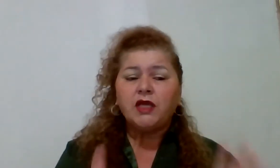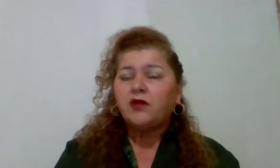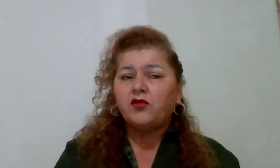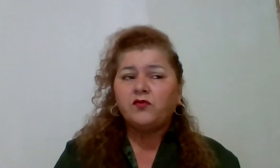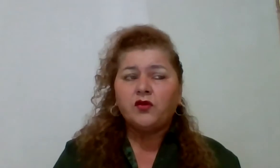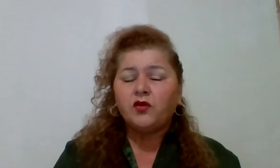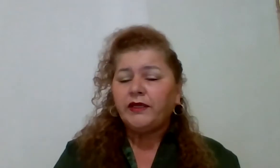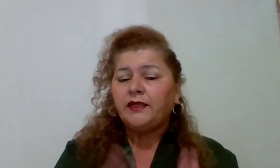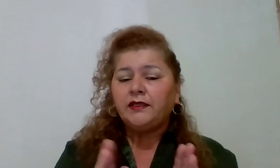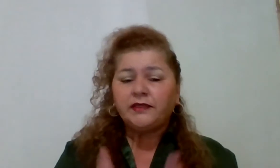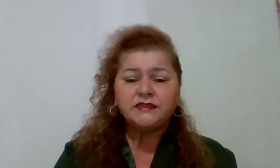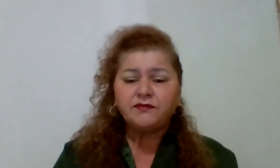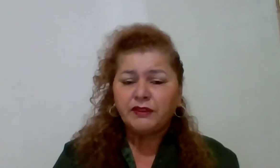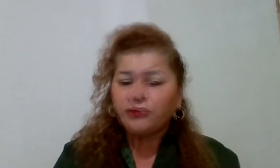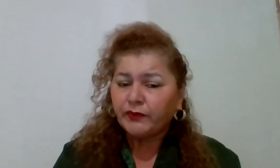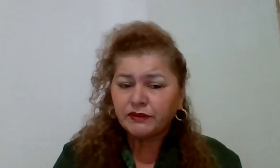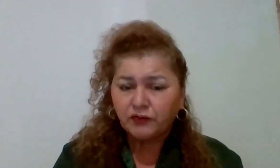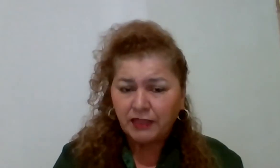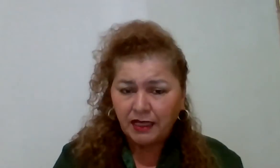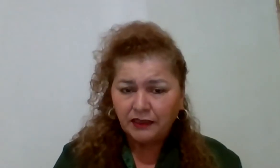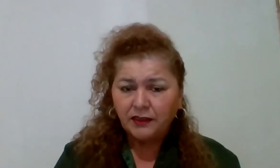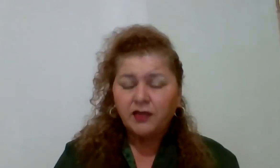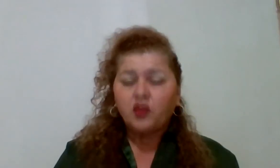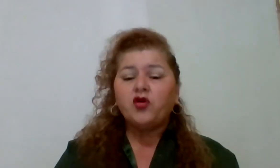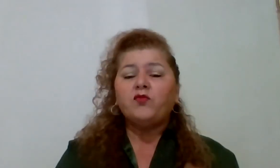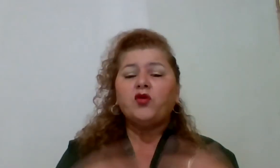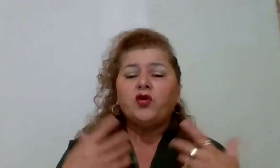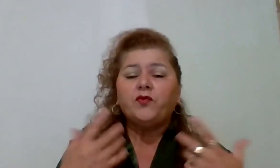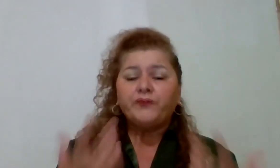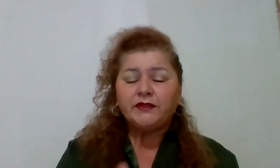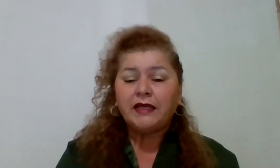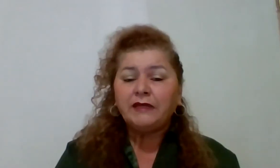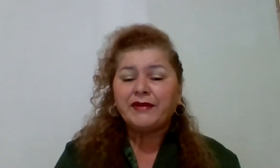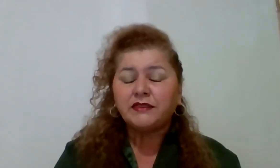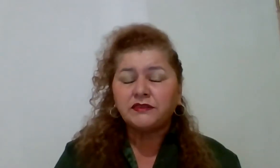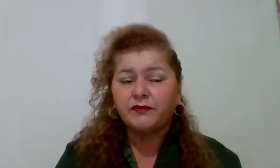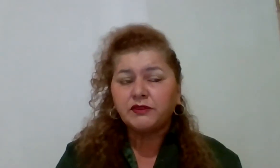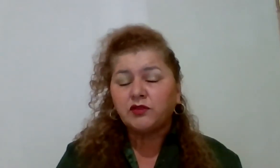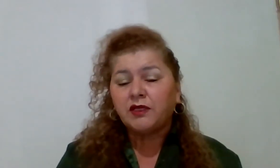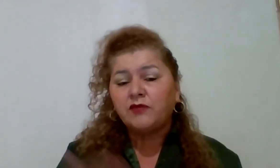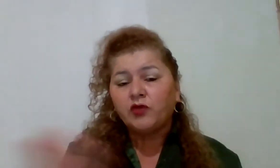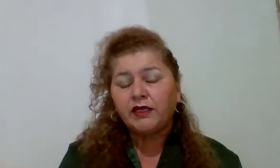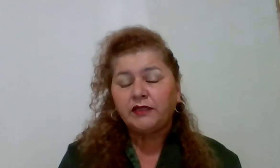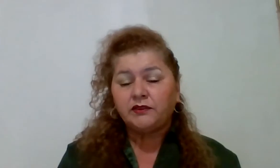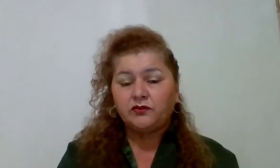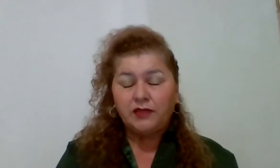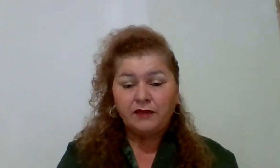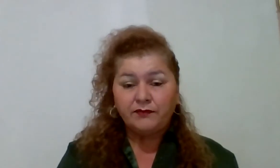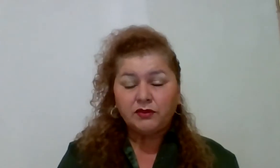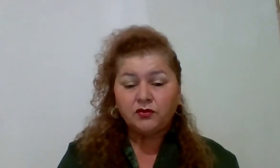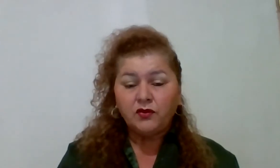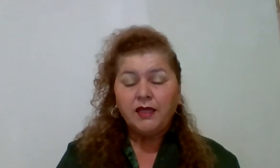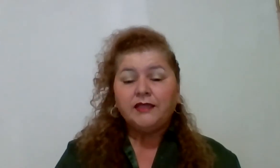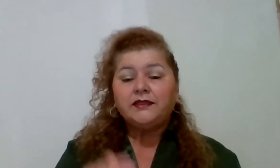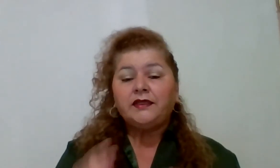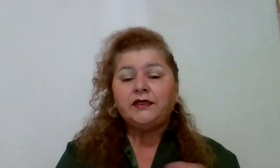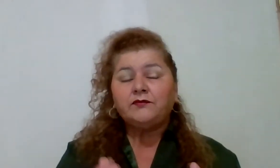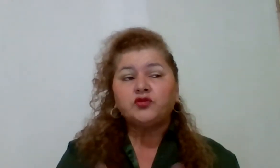importantísimos como el crecimiento personal, cómo darle participación a la mujer en todo el